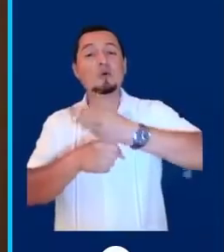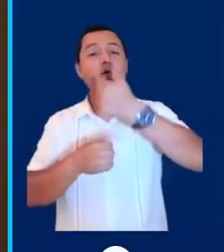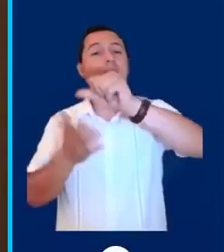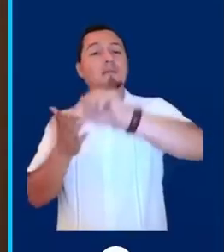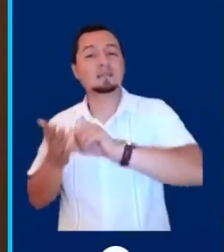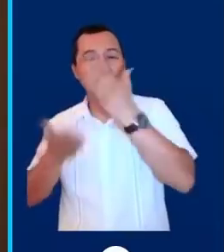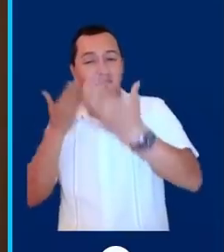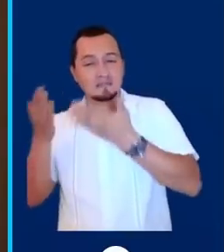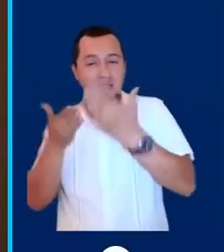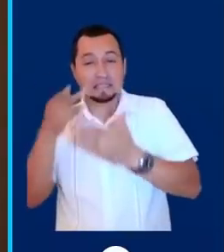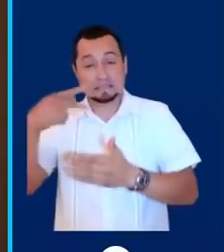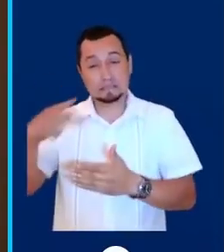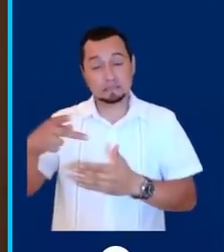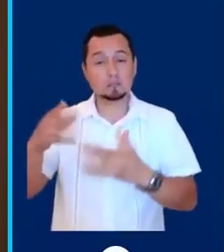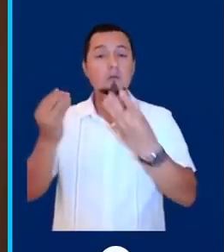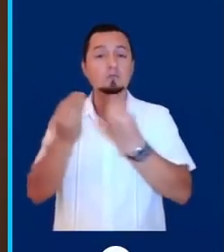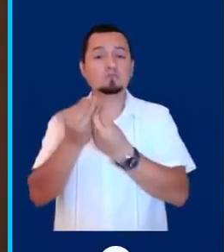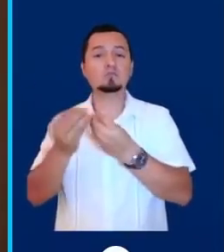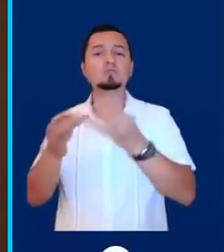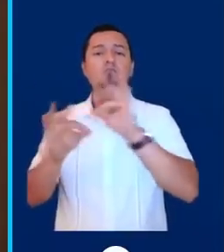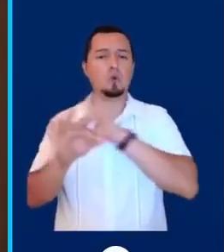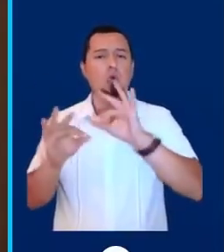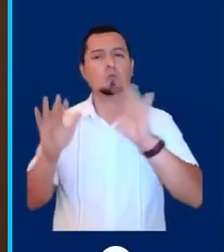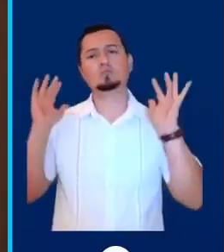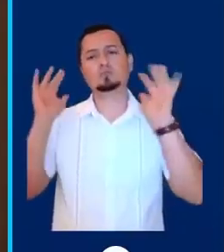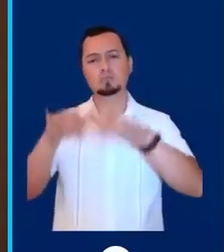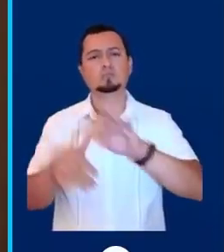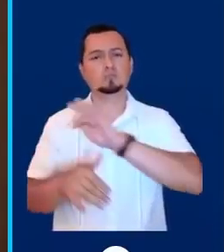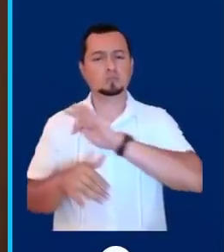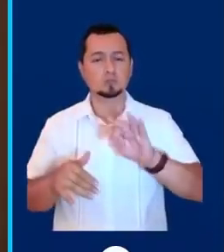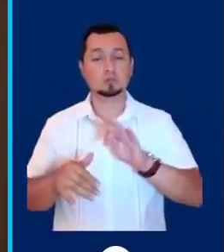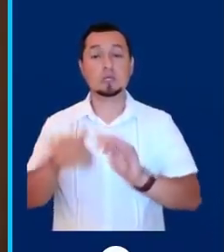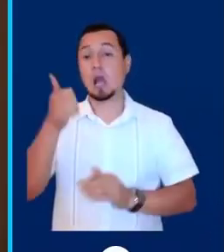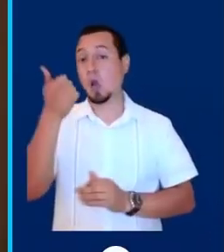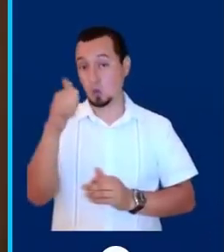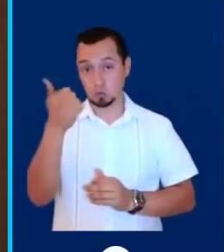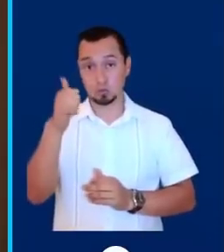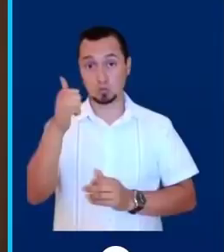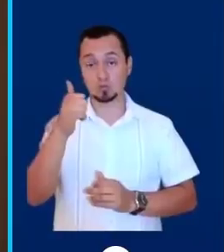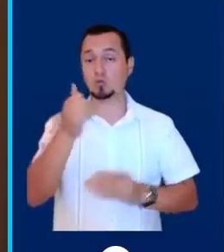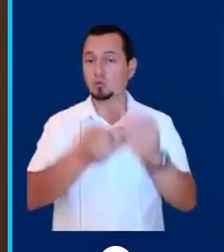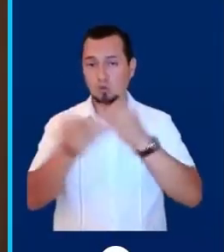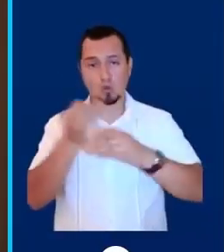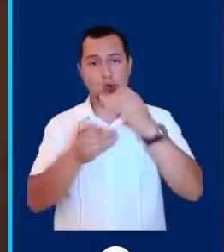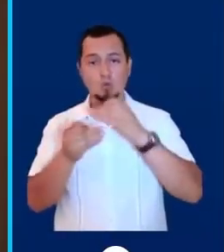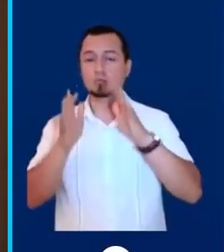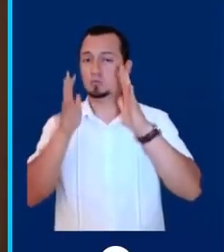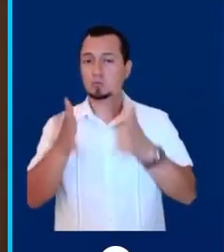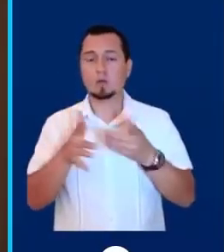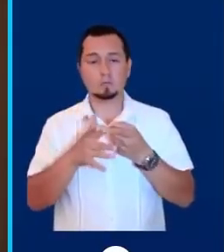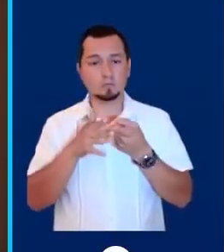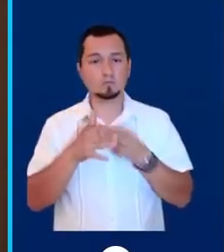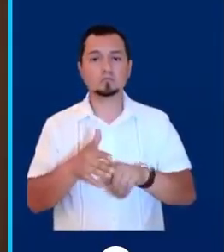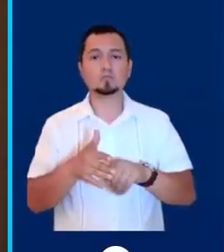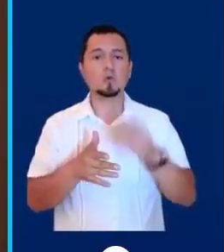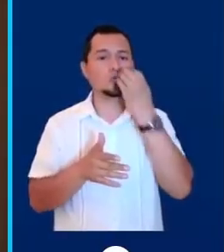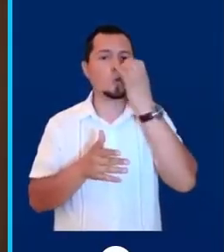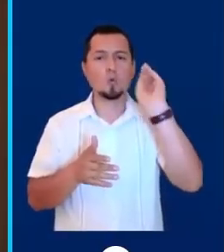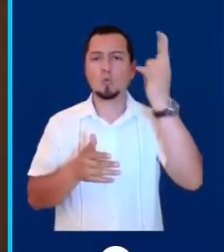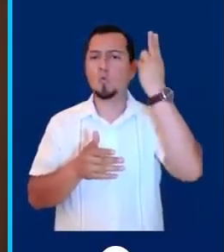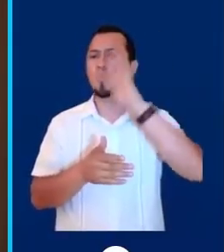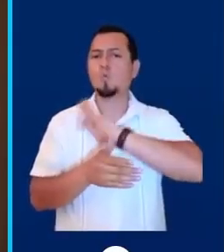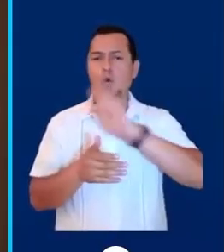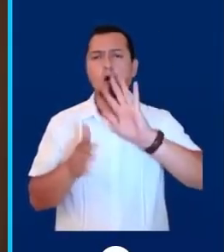voluntario el regreso presencial por parte de los alumnos. A partir de agosto, todos iniciarán tanto el siguiente